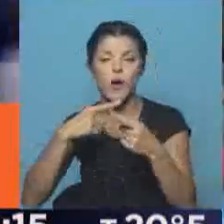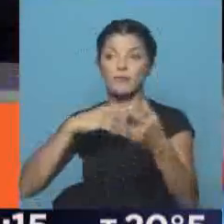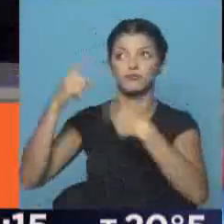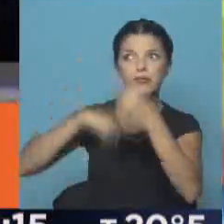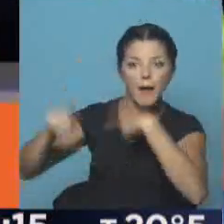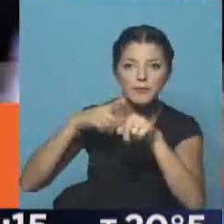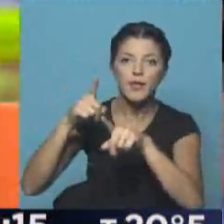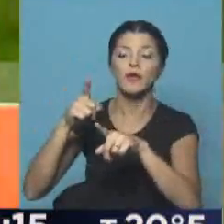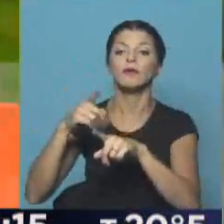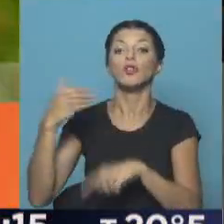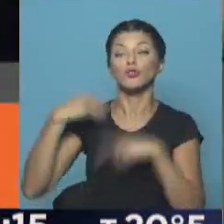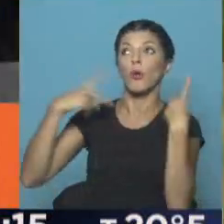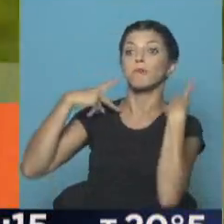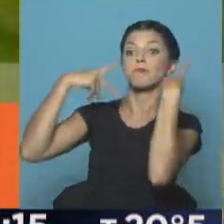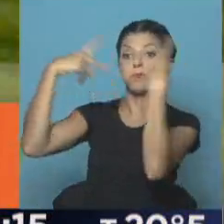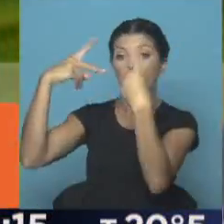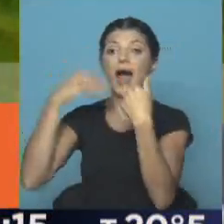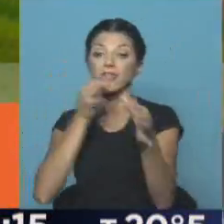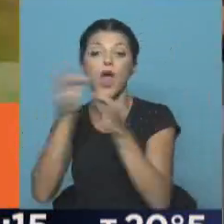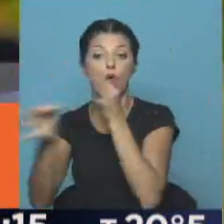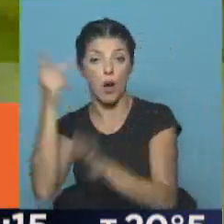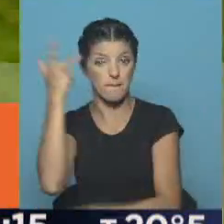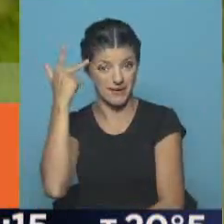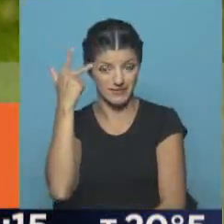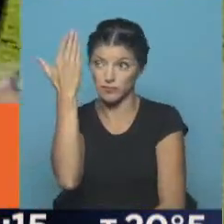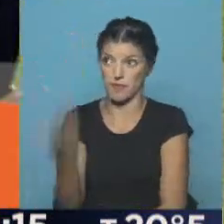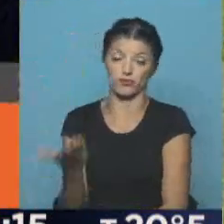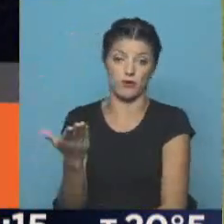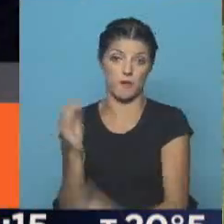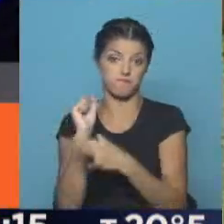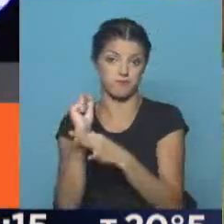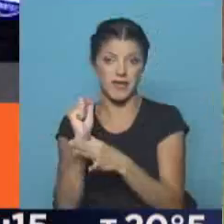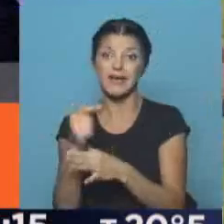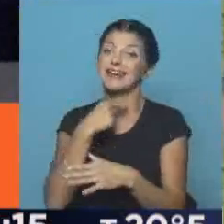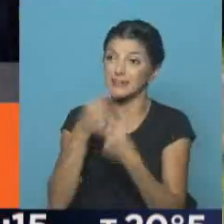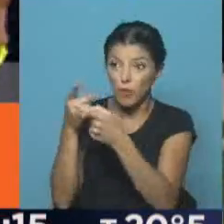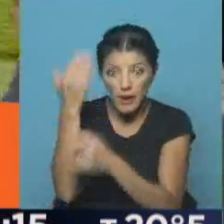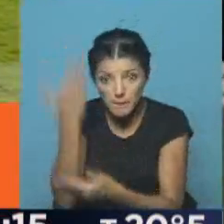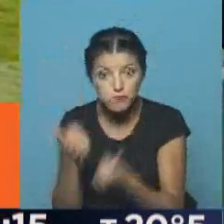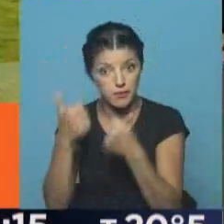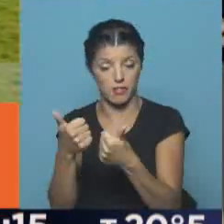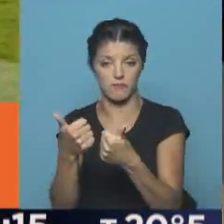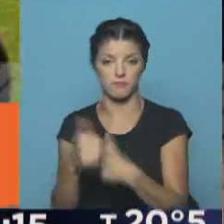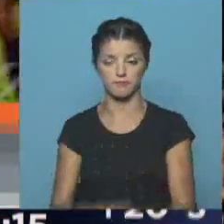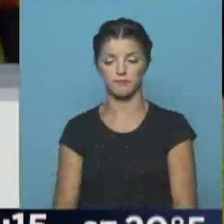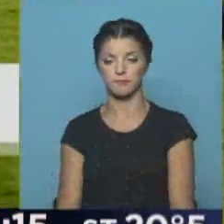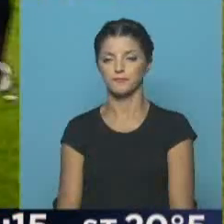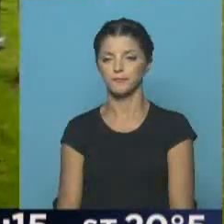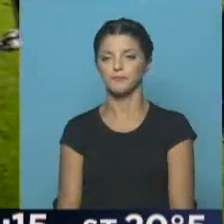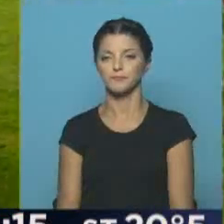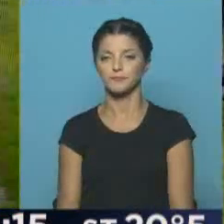podamos realizar. Vamos a viajar a hablar con Leo, porque es un referente, porque queremos que esté bien. Y nada más.